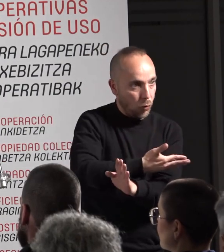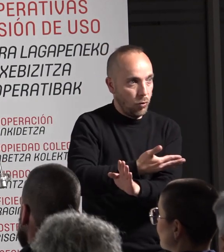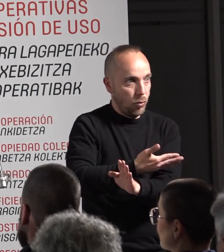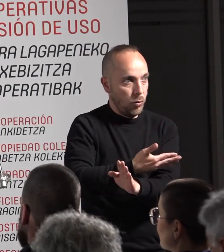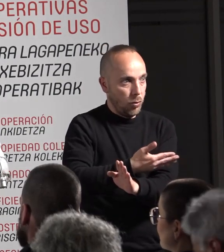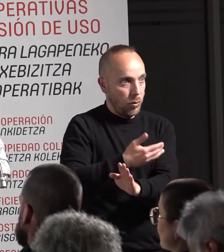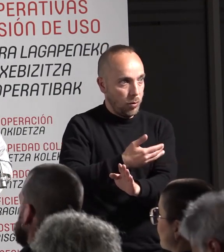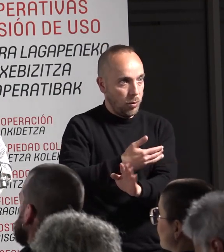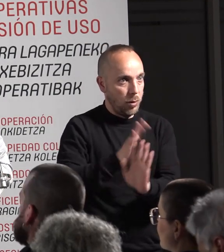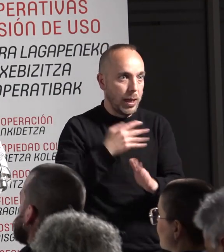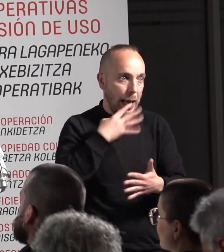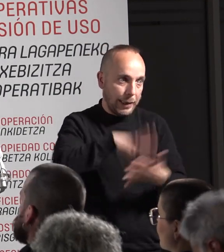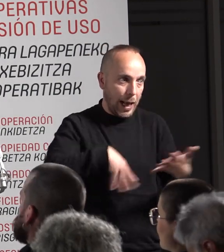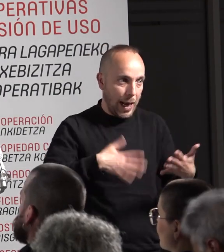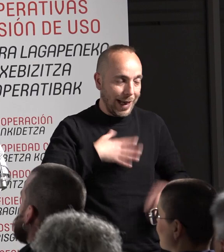así.